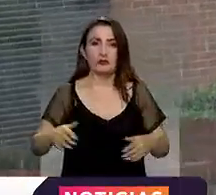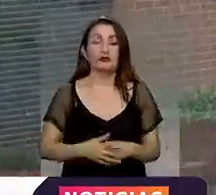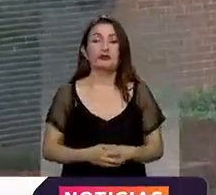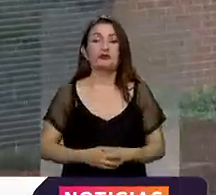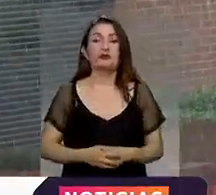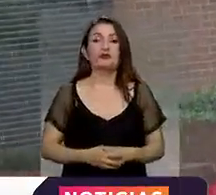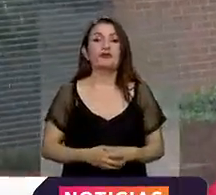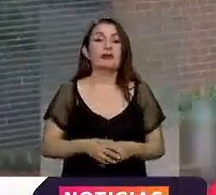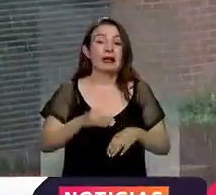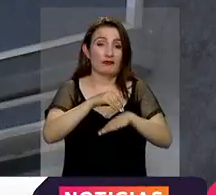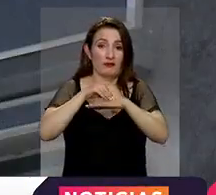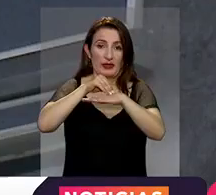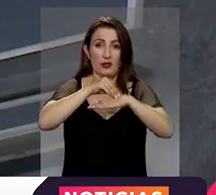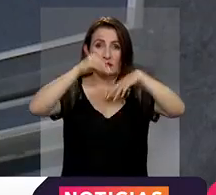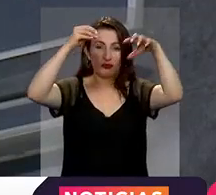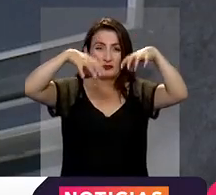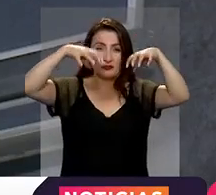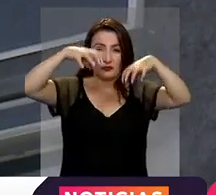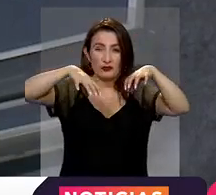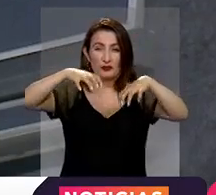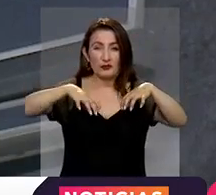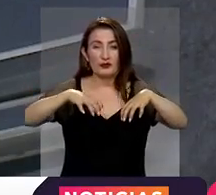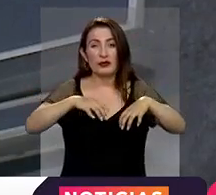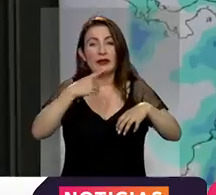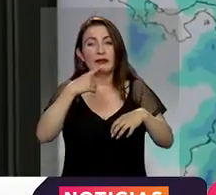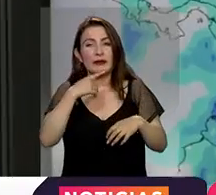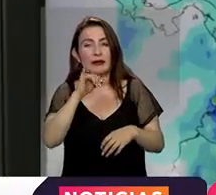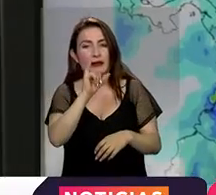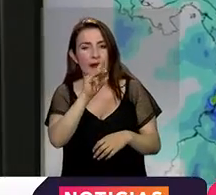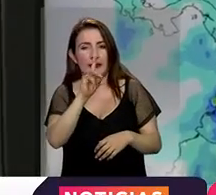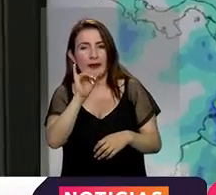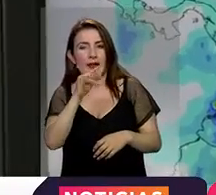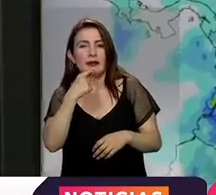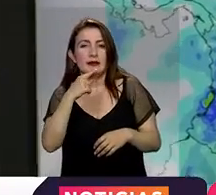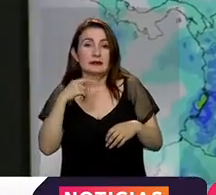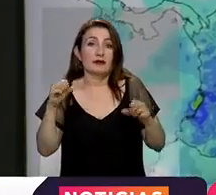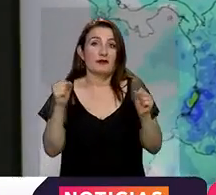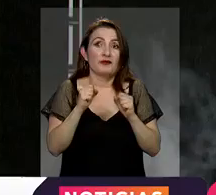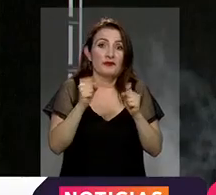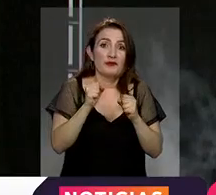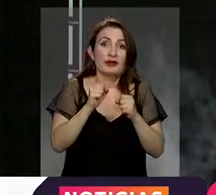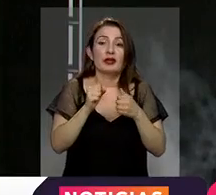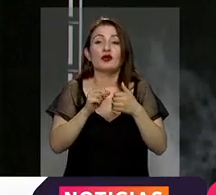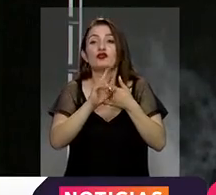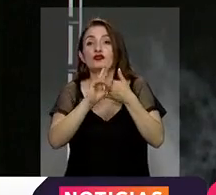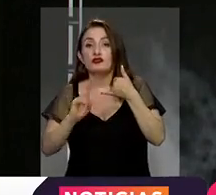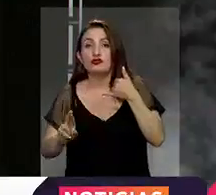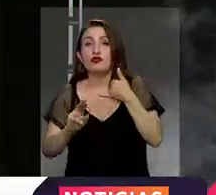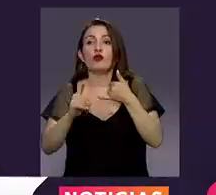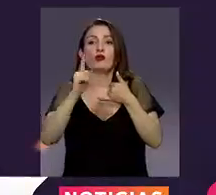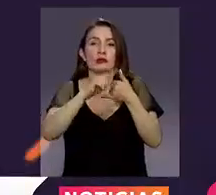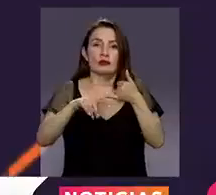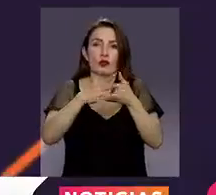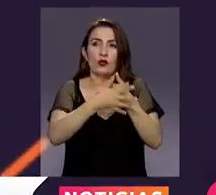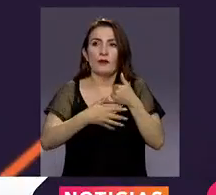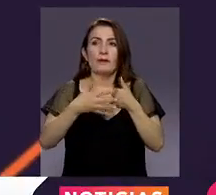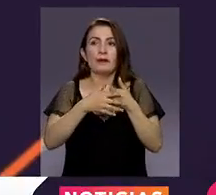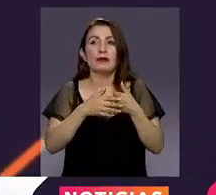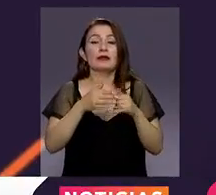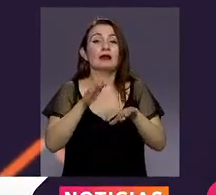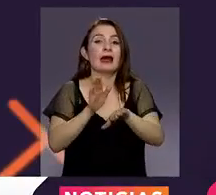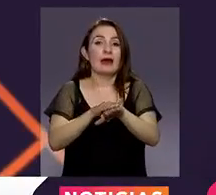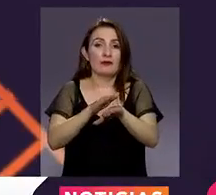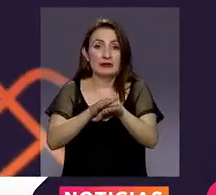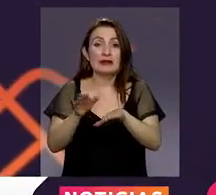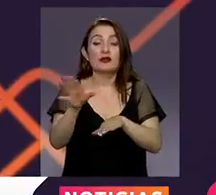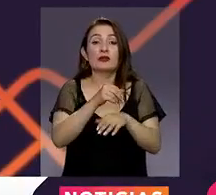el fenómeno termina este mes, el instituto no descarta condiciones frías en el Pacífico tropical para septiembre. El IDEAM